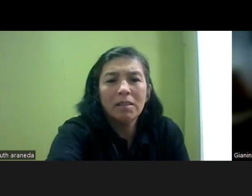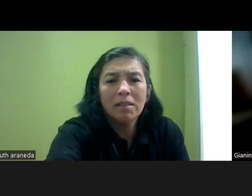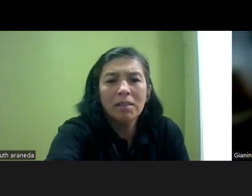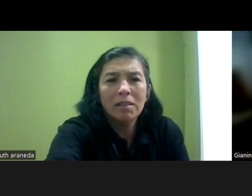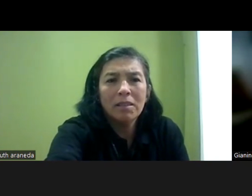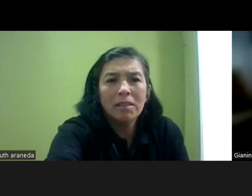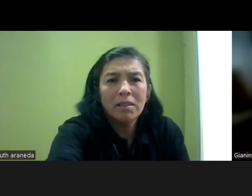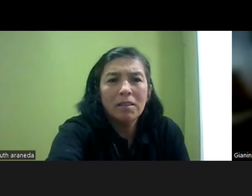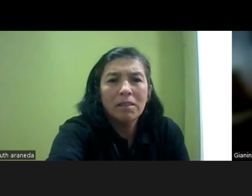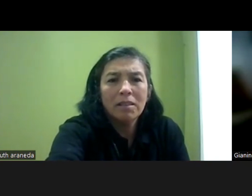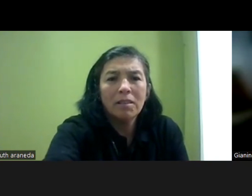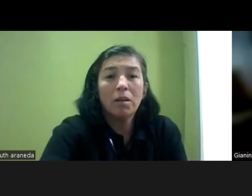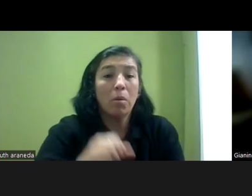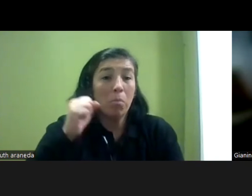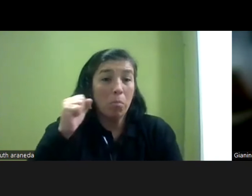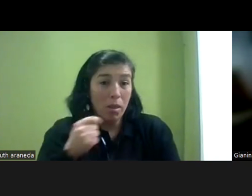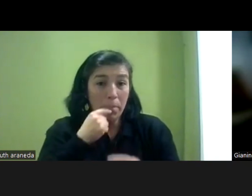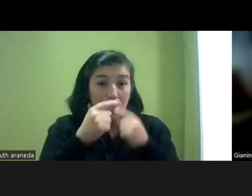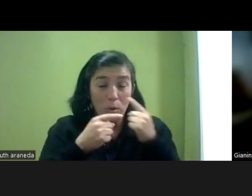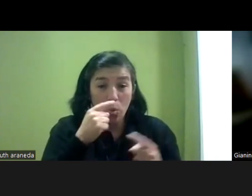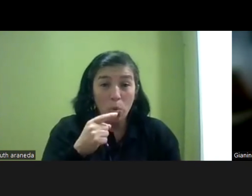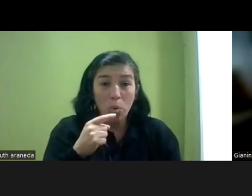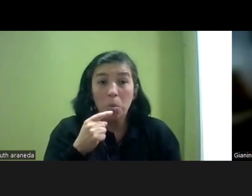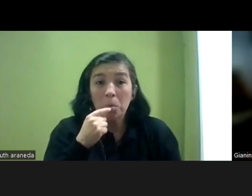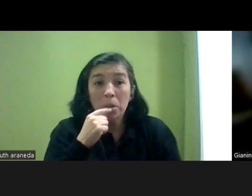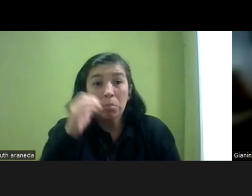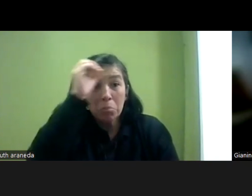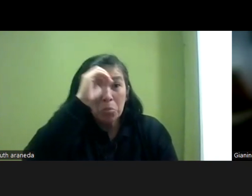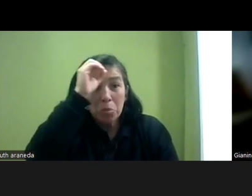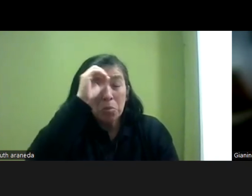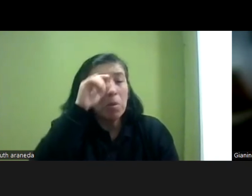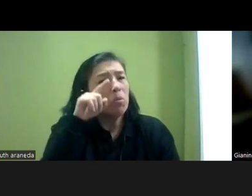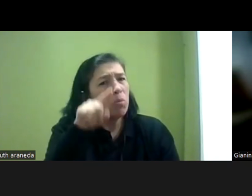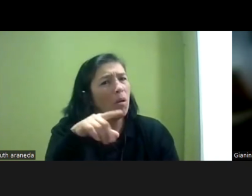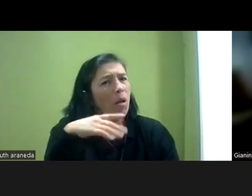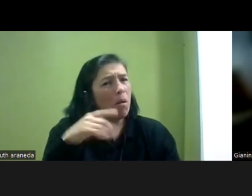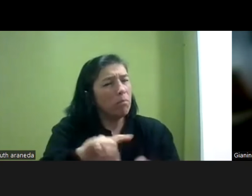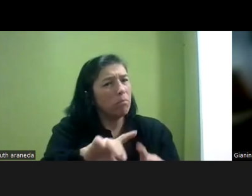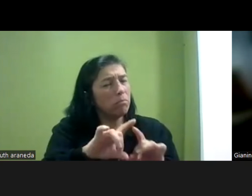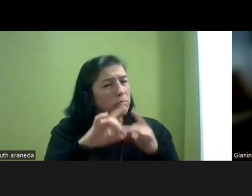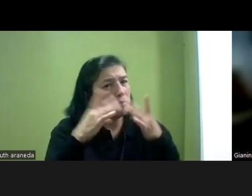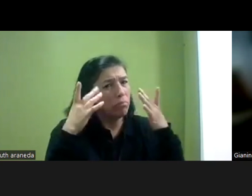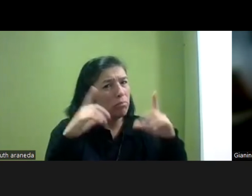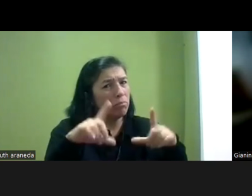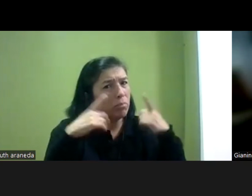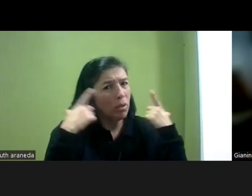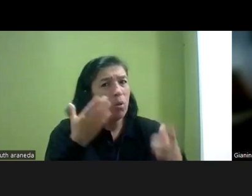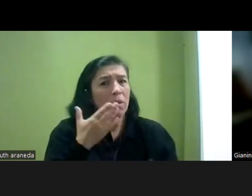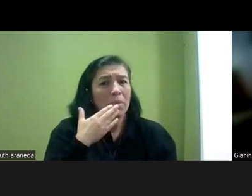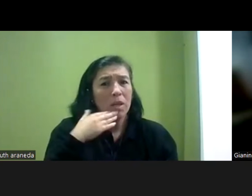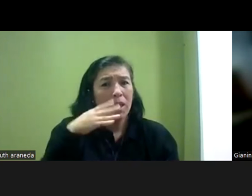inquietudes, comentarios, algo que les haya hecho sentido, alguna experiencia que ustedes tengan.